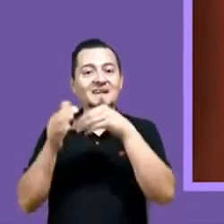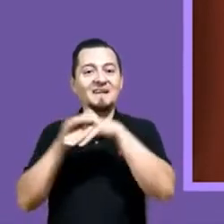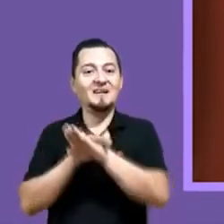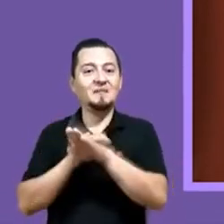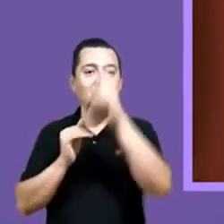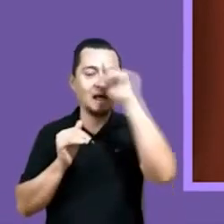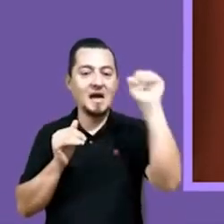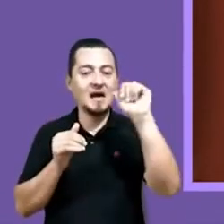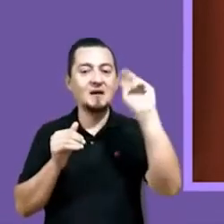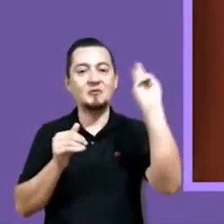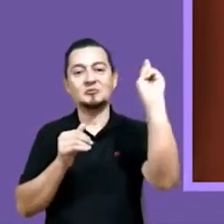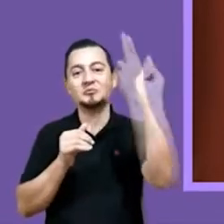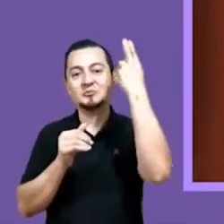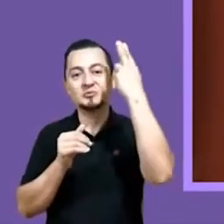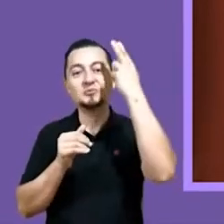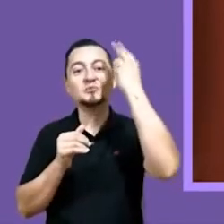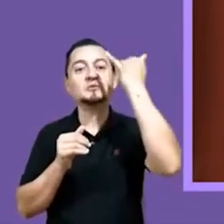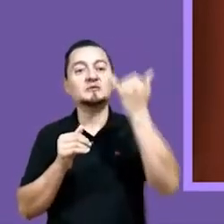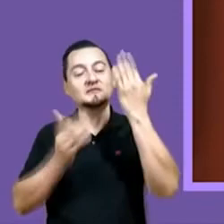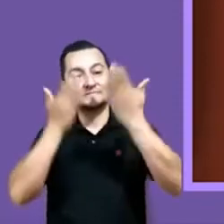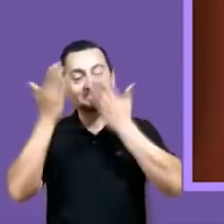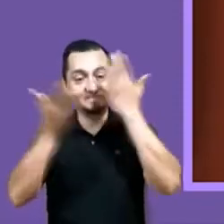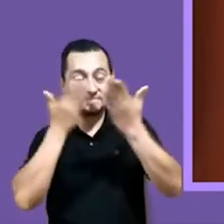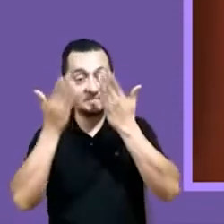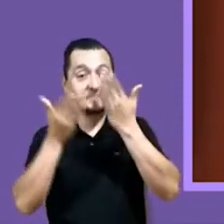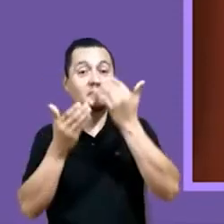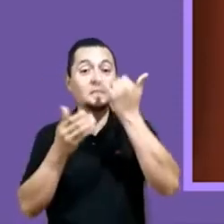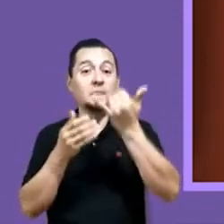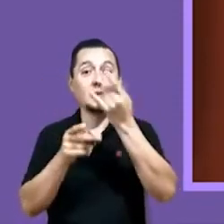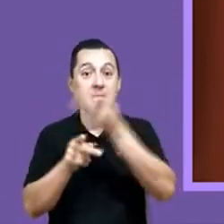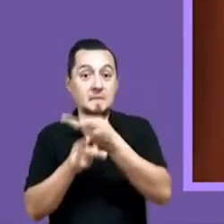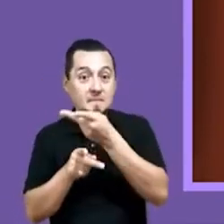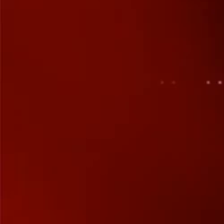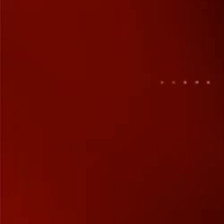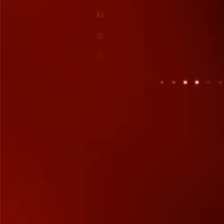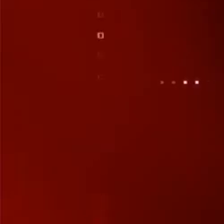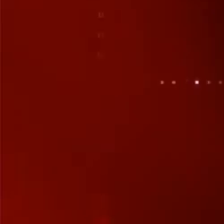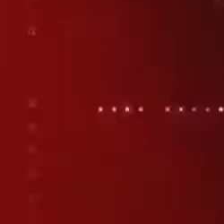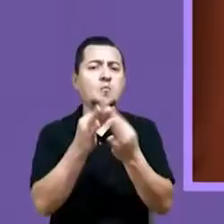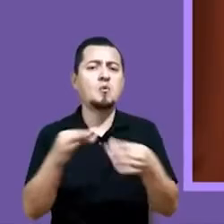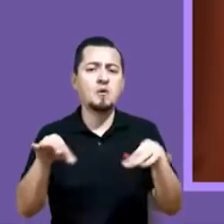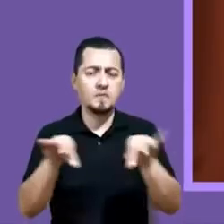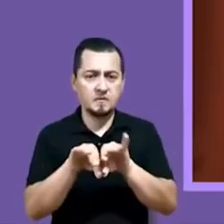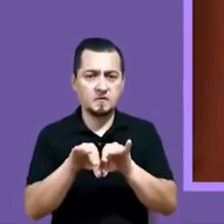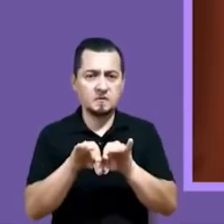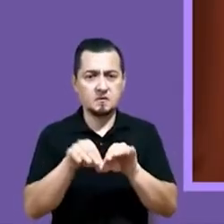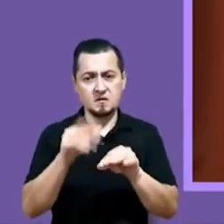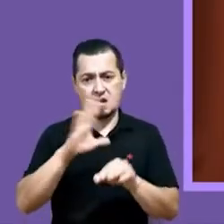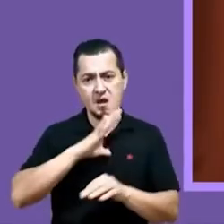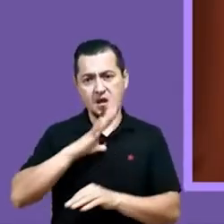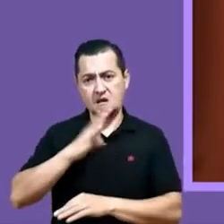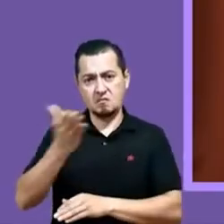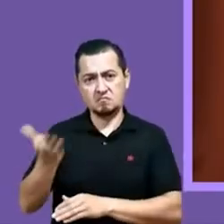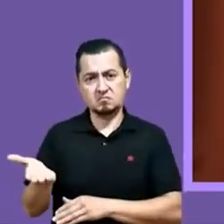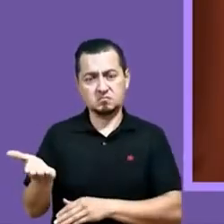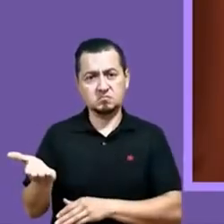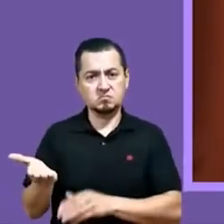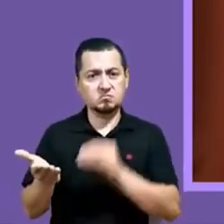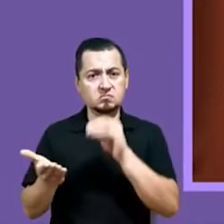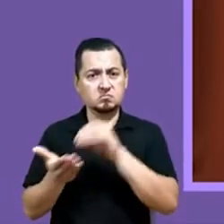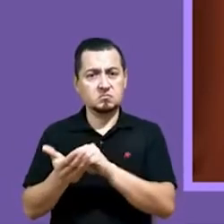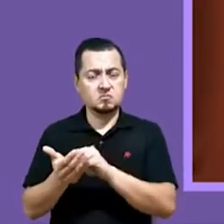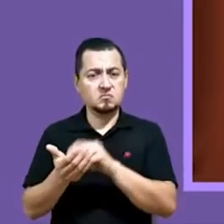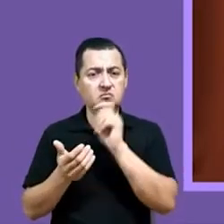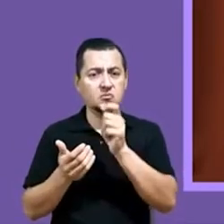si no nos tenemos que concentrar esperemos que haya una respuesta positiva tenemos que apretar en ese sentido por su parte el rector de la universidad de guadalajara